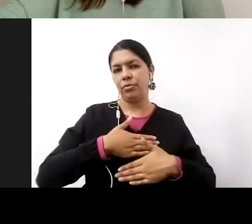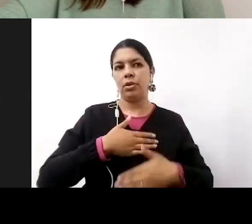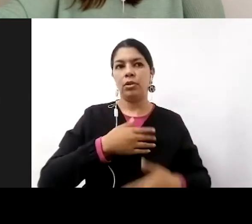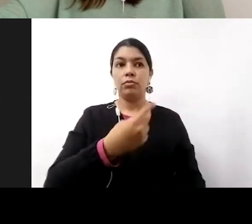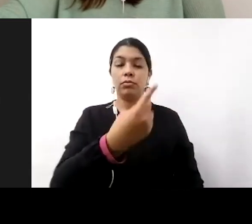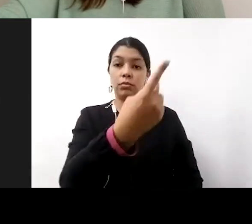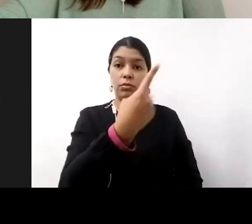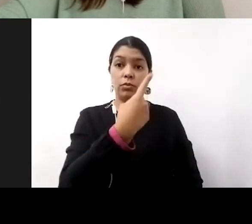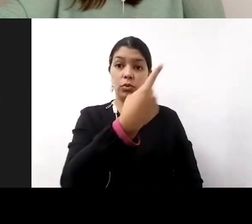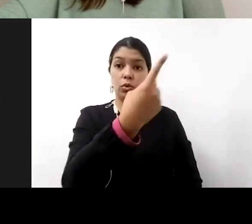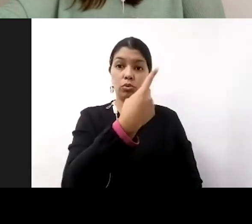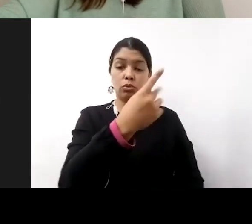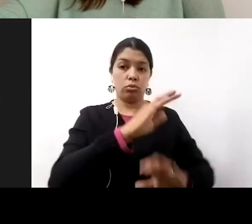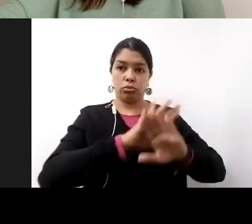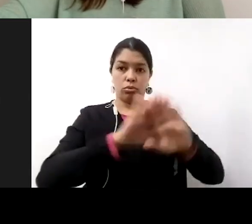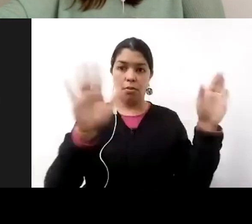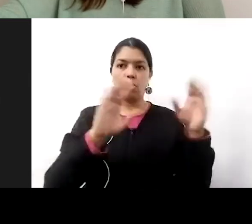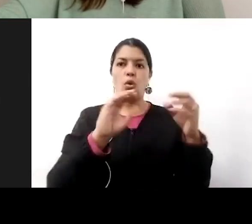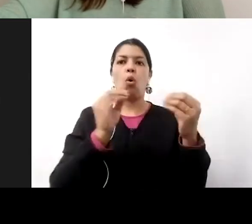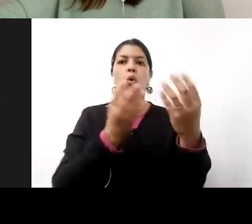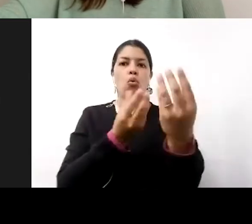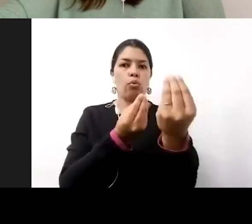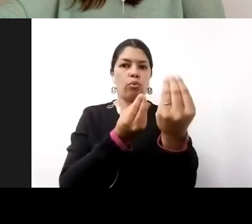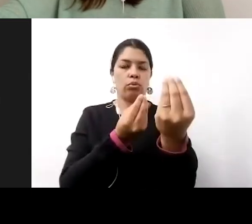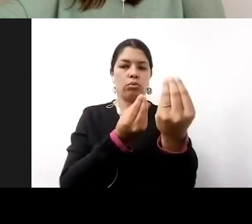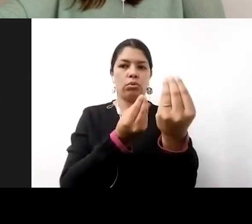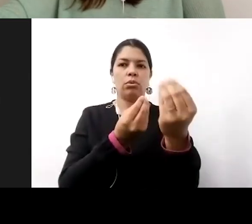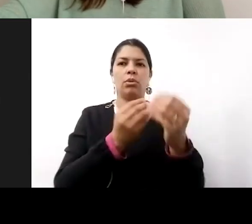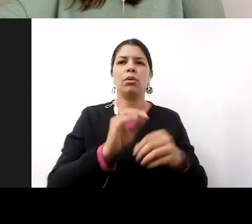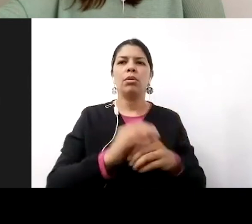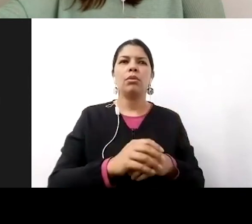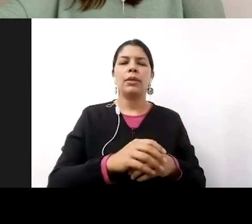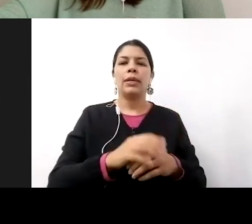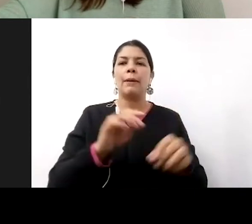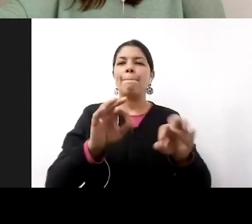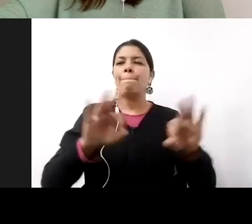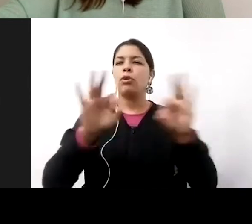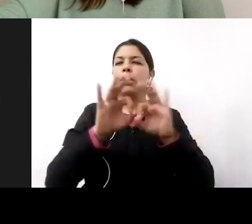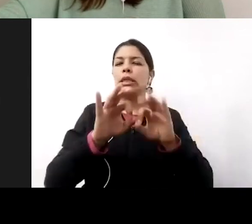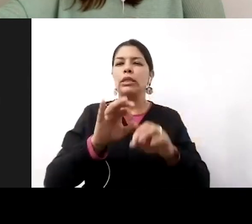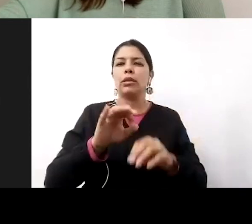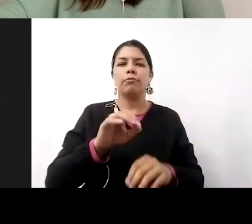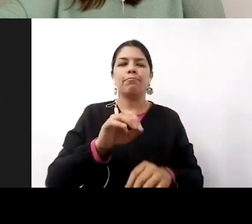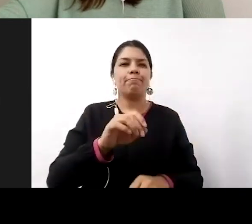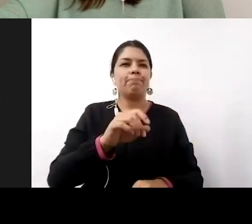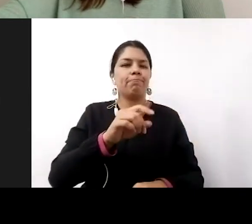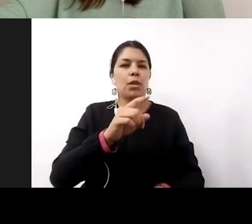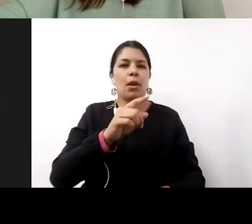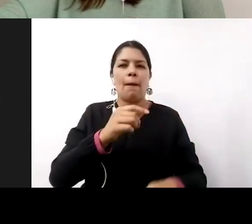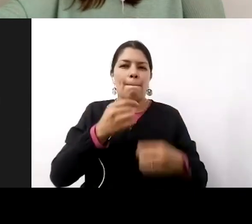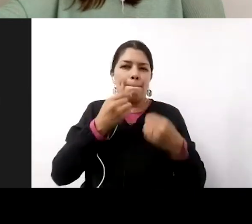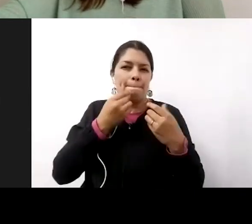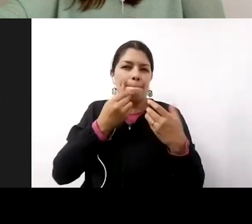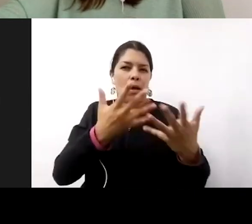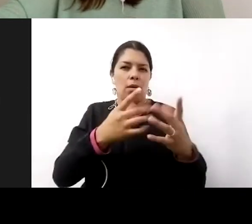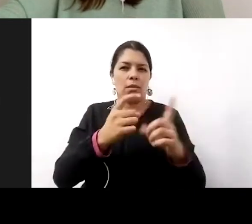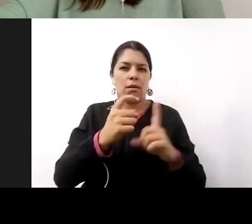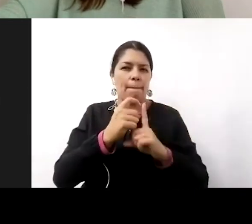la principal regla es que no puede haber agresión ni verbal y mucho menos física durante todo el proceso.